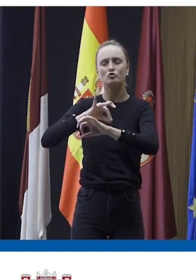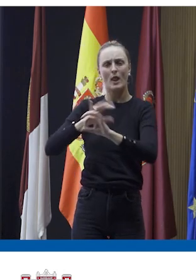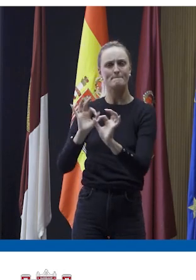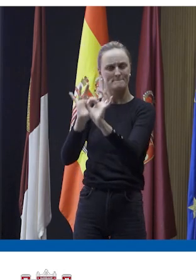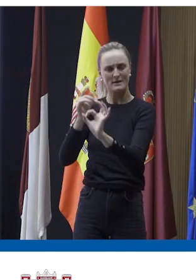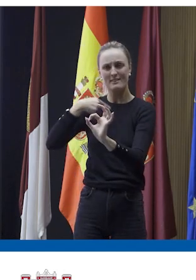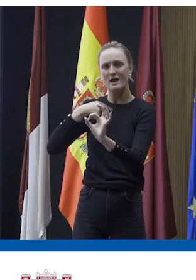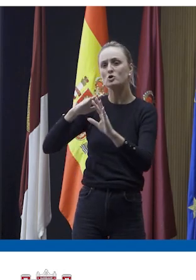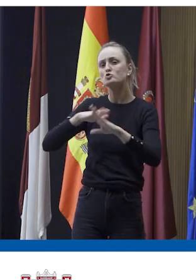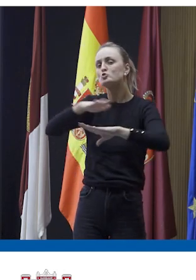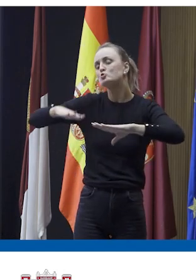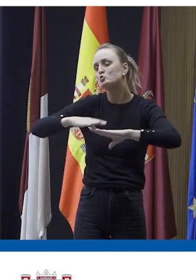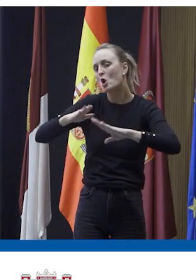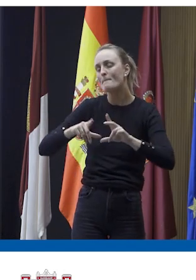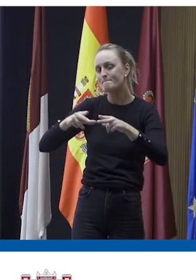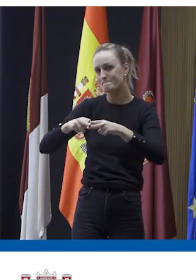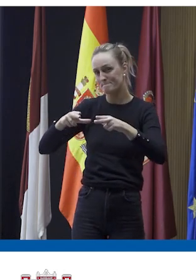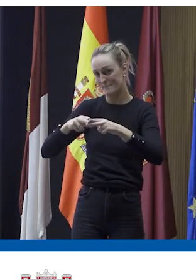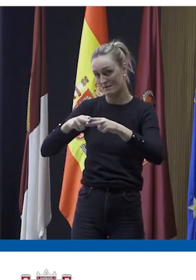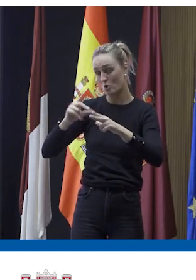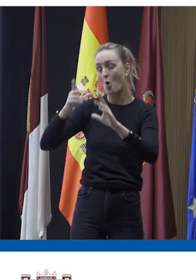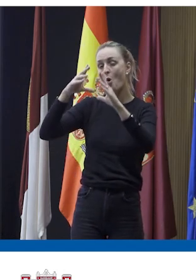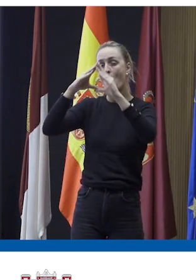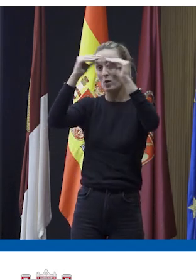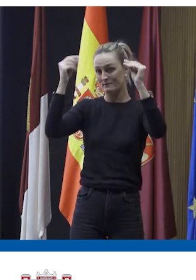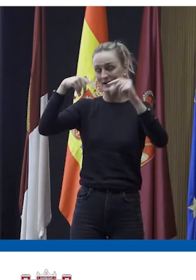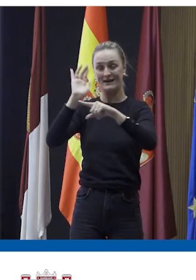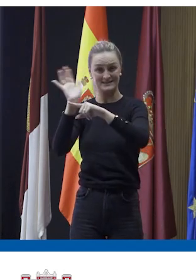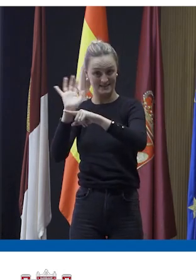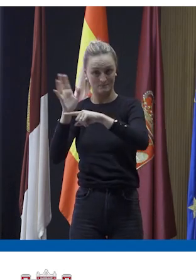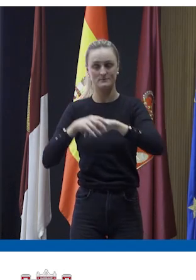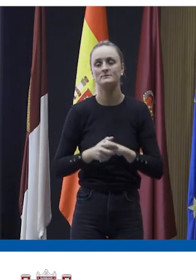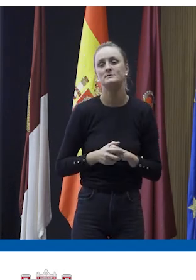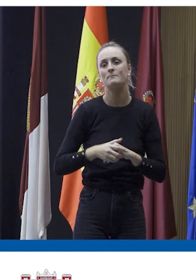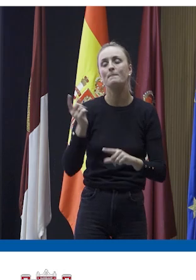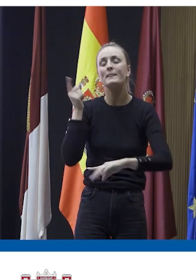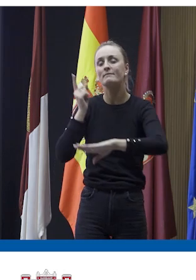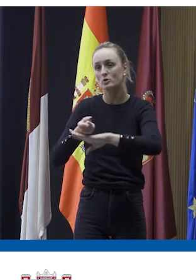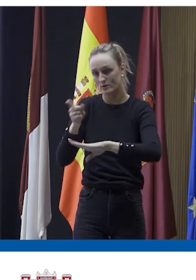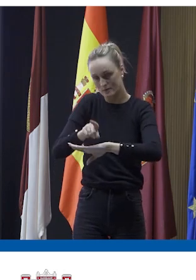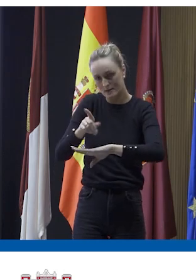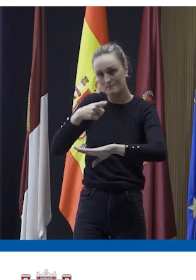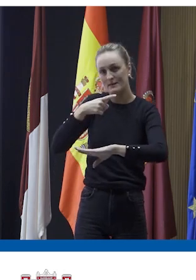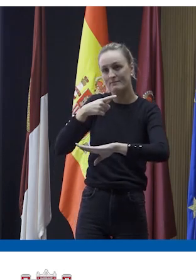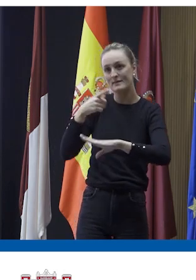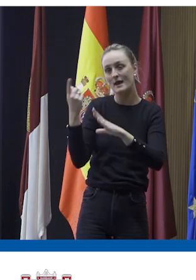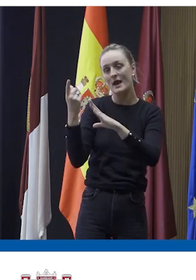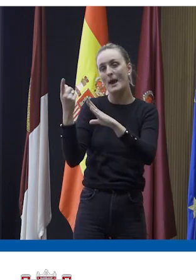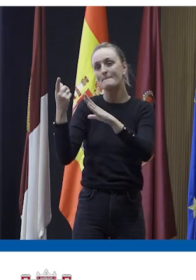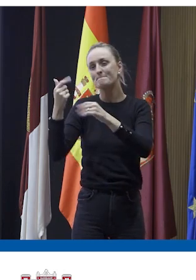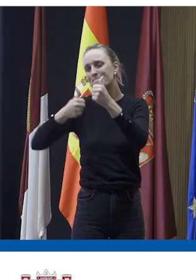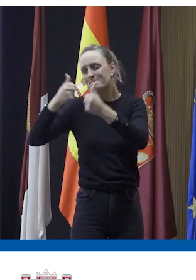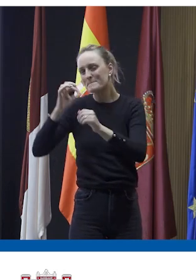abordaje médico del suelo pélvico en la Universidad de Castilla-La Mancha, directora también del máster en